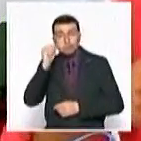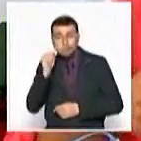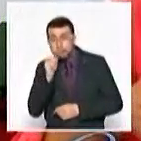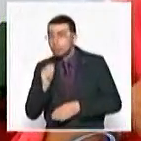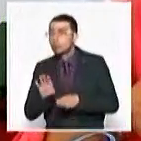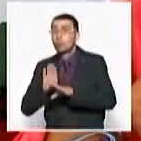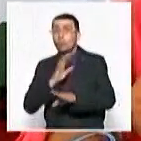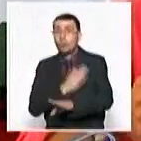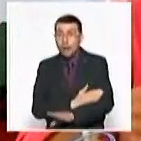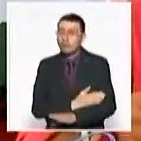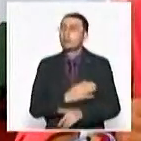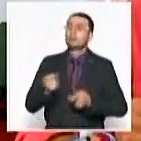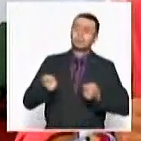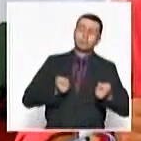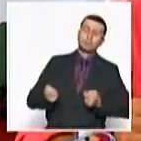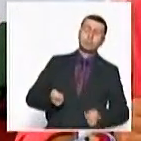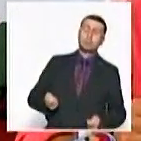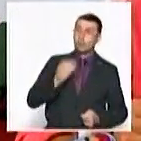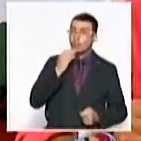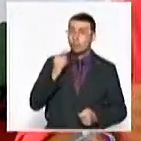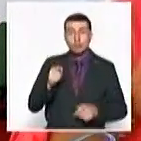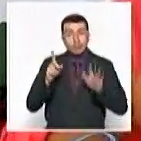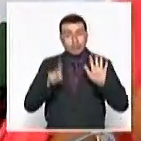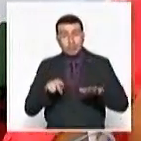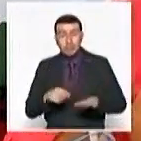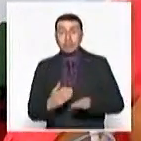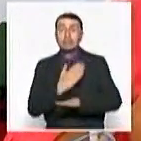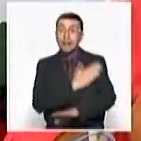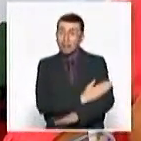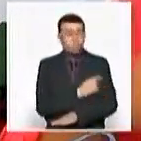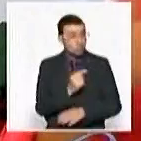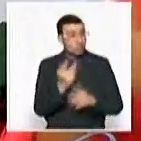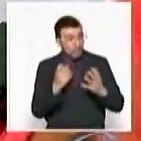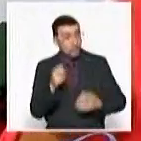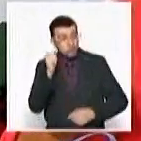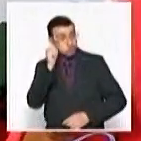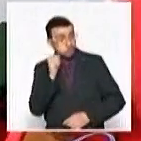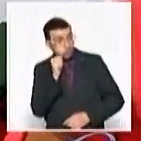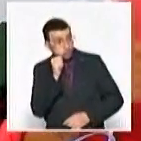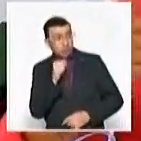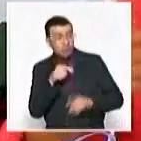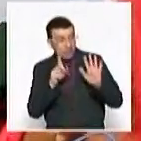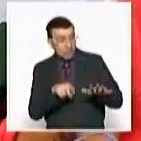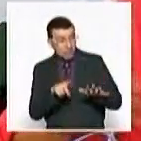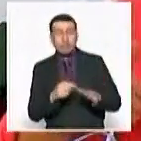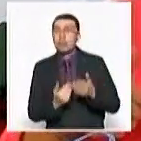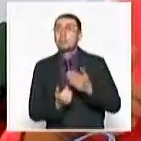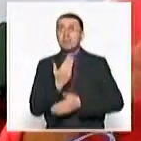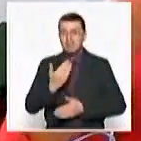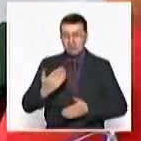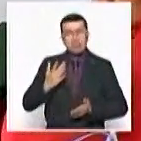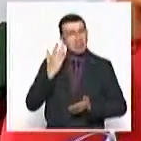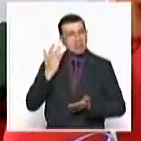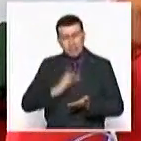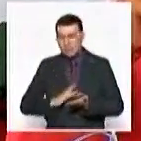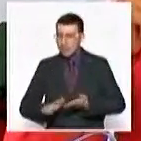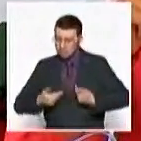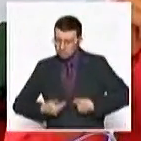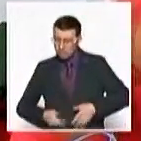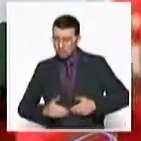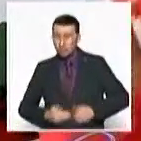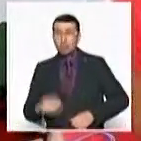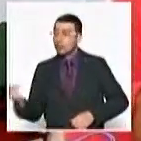programarlo, siquiera 6 meses antes. Ah, que es que yo quiero tener un bebé, entonces empieza un proceso de limpieza, de desintoxicación, la